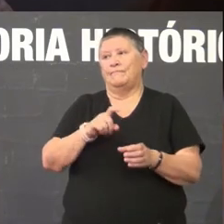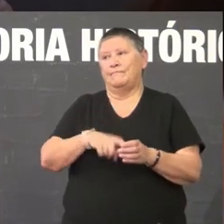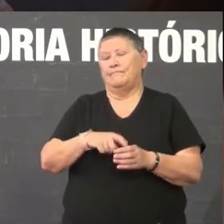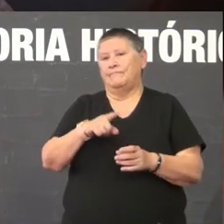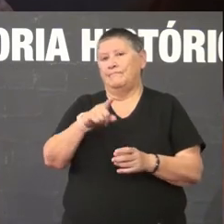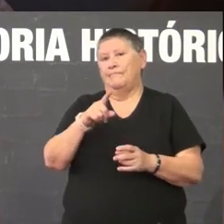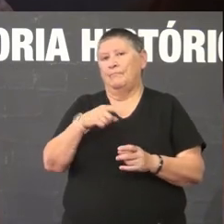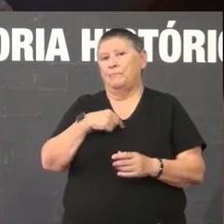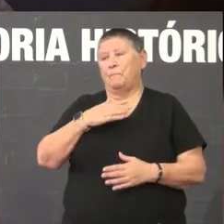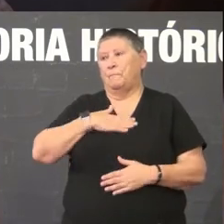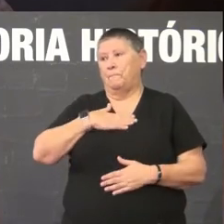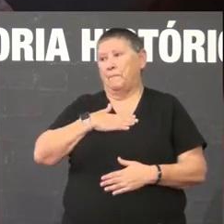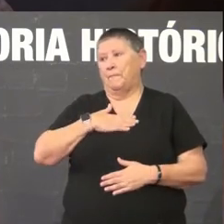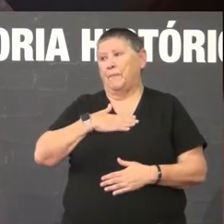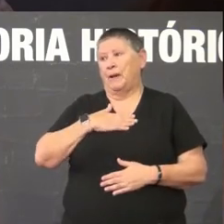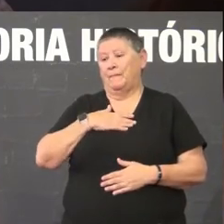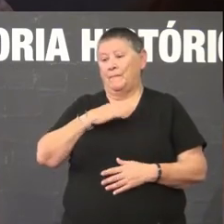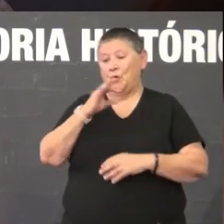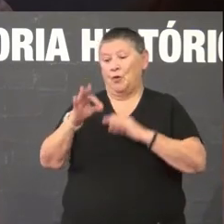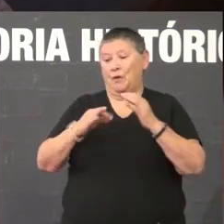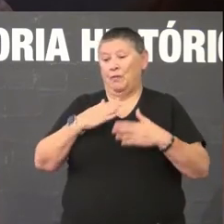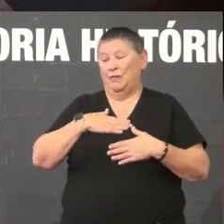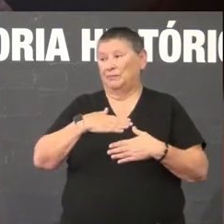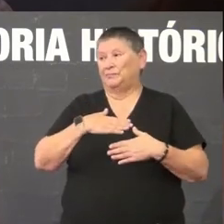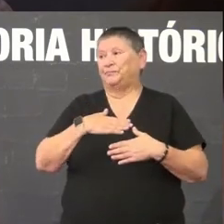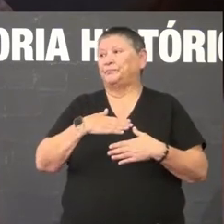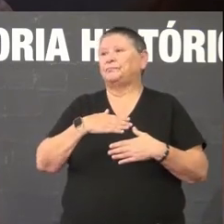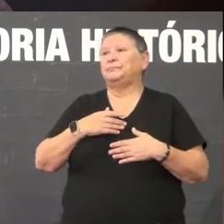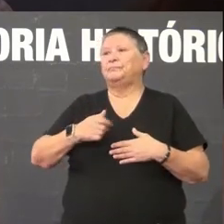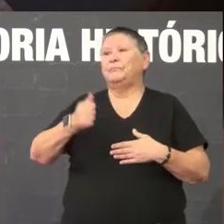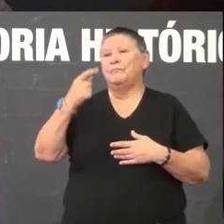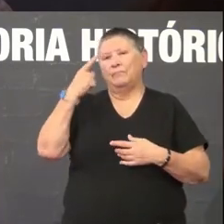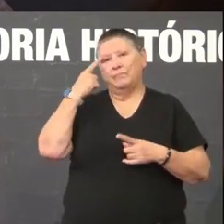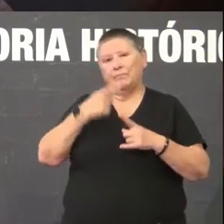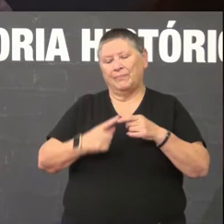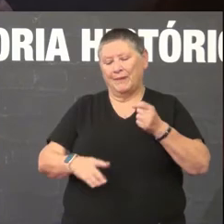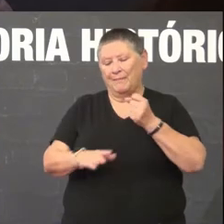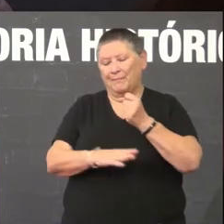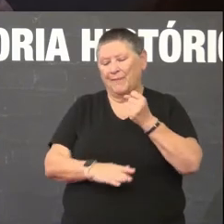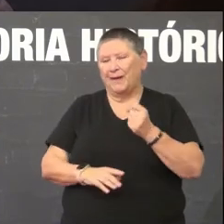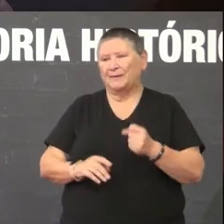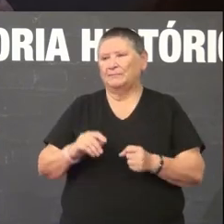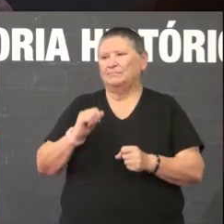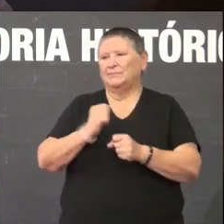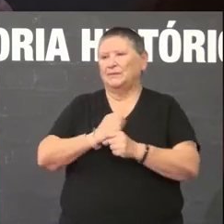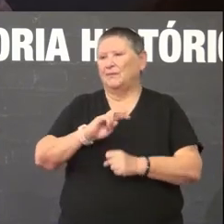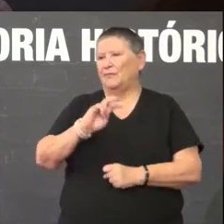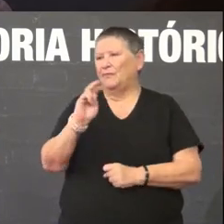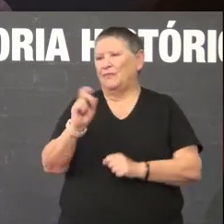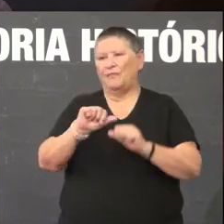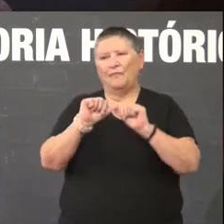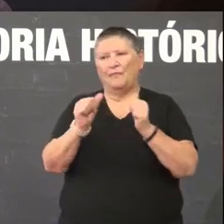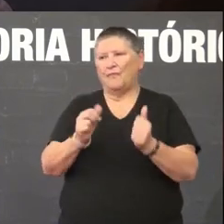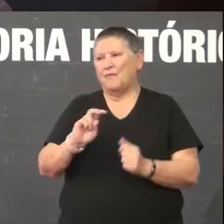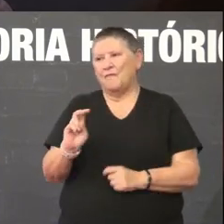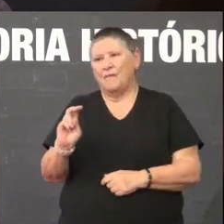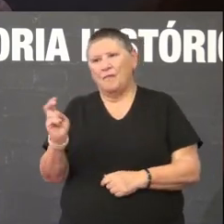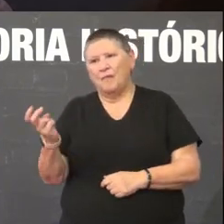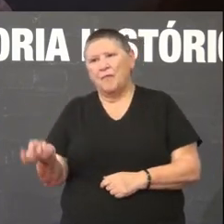non participo, para min a organización ten que ser máis desde a base, de outra forma, con a democracia